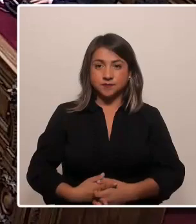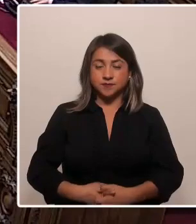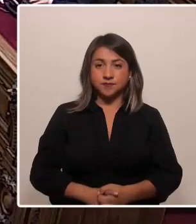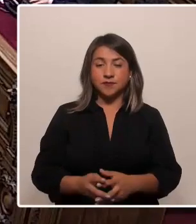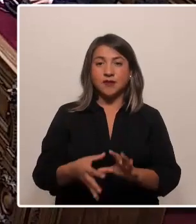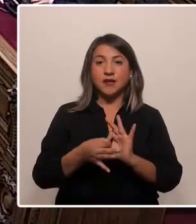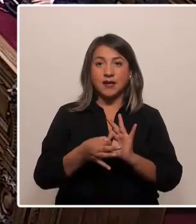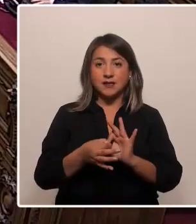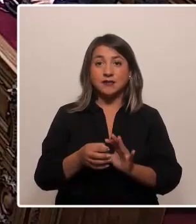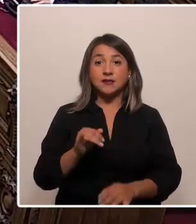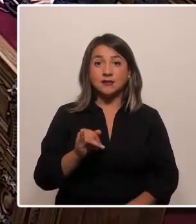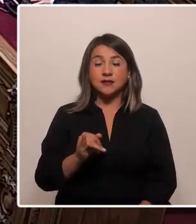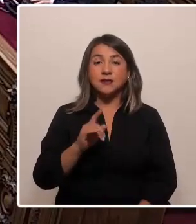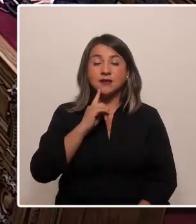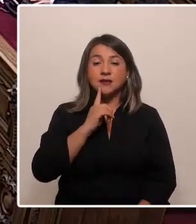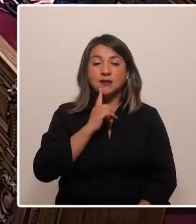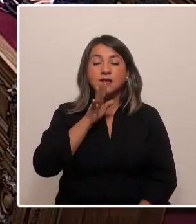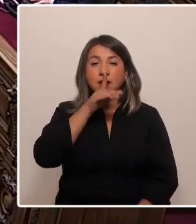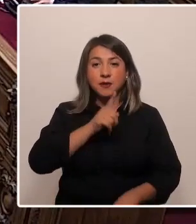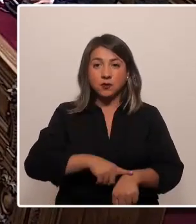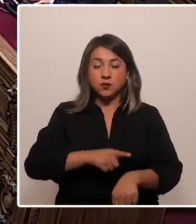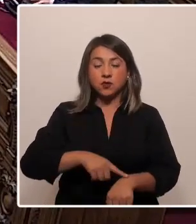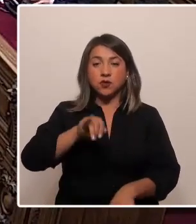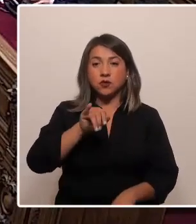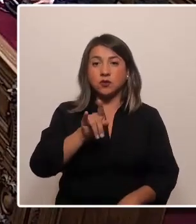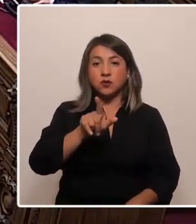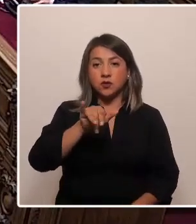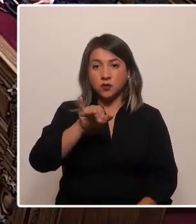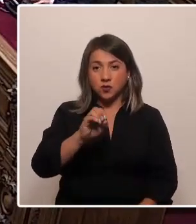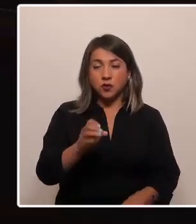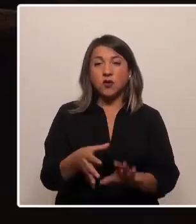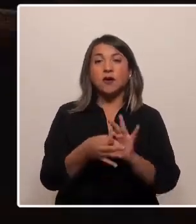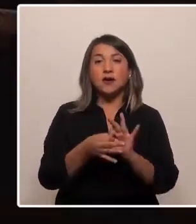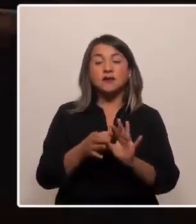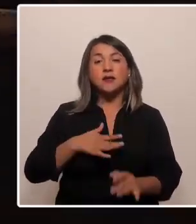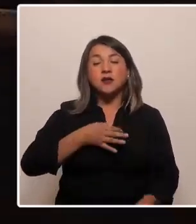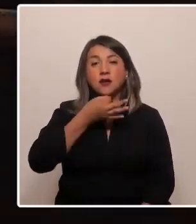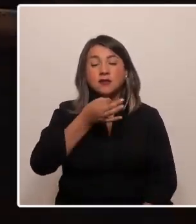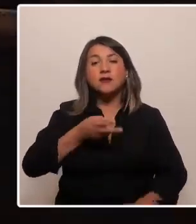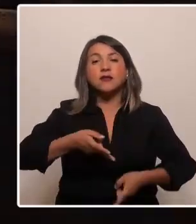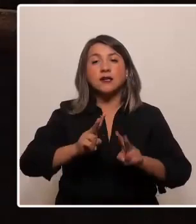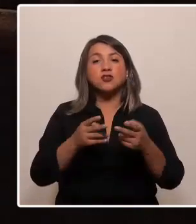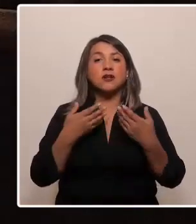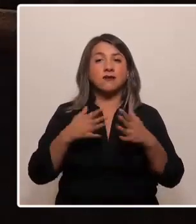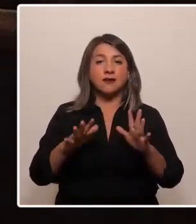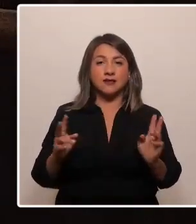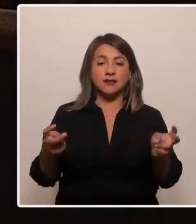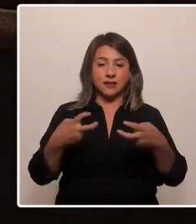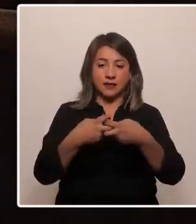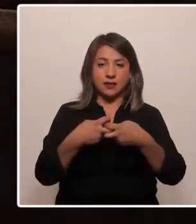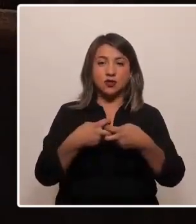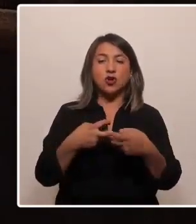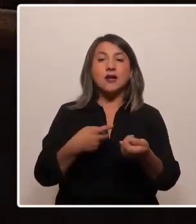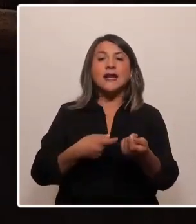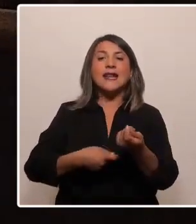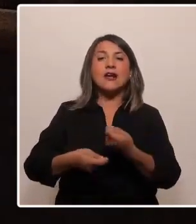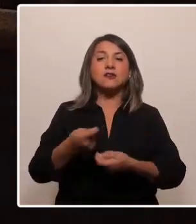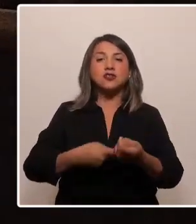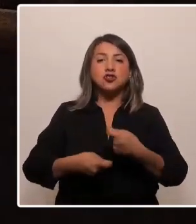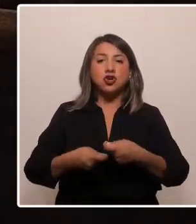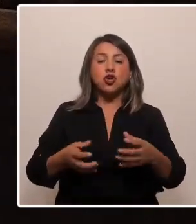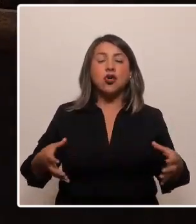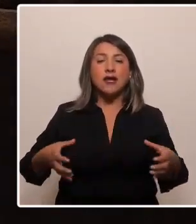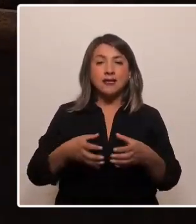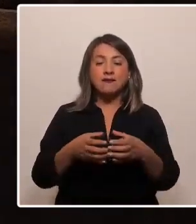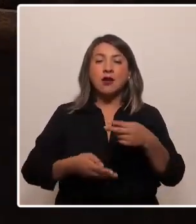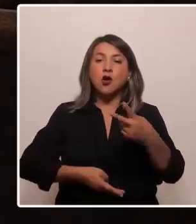Gracias. Sí, tiene 6 minutos, señor Julio Álvarez. Gracias. Me referiré al derecho a la libertad sindical, negociación colectiva y huelga plasmado